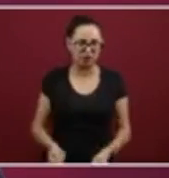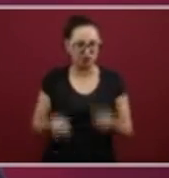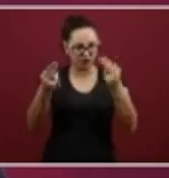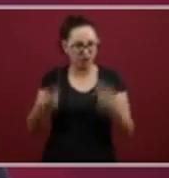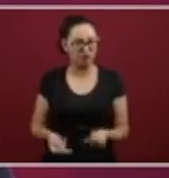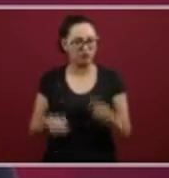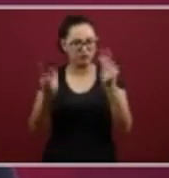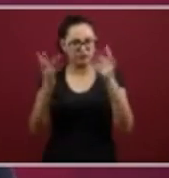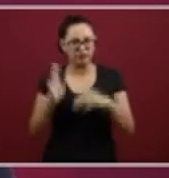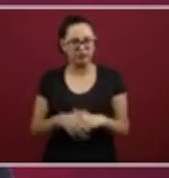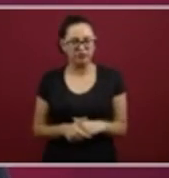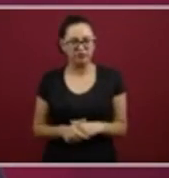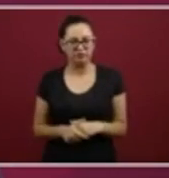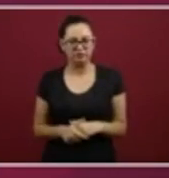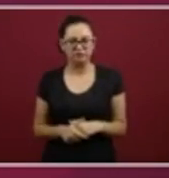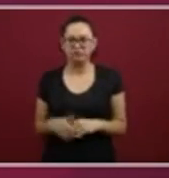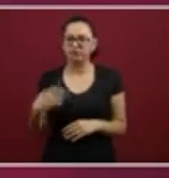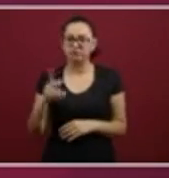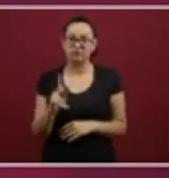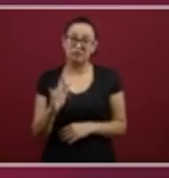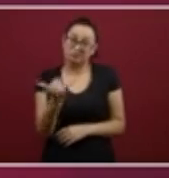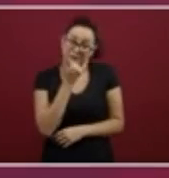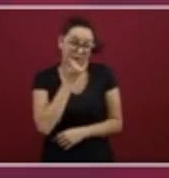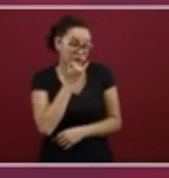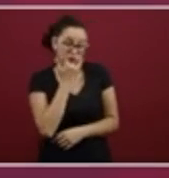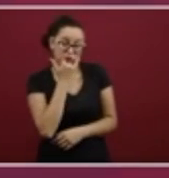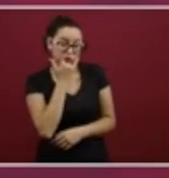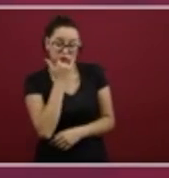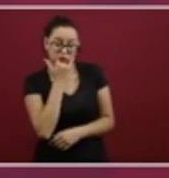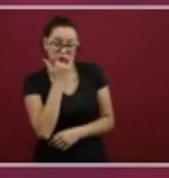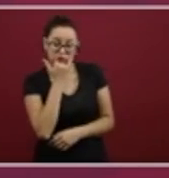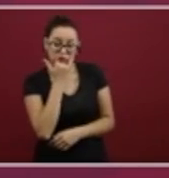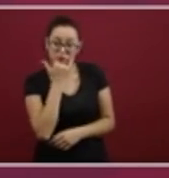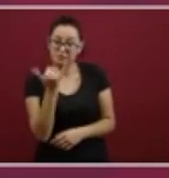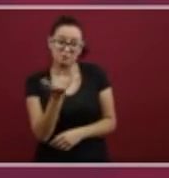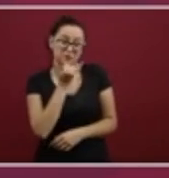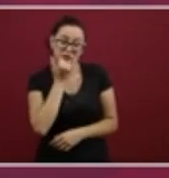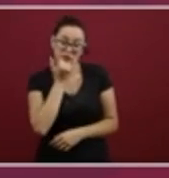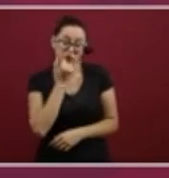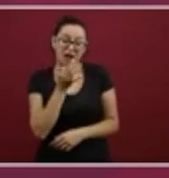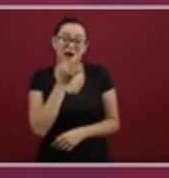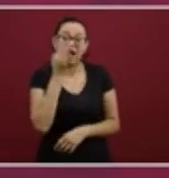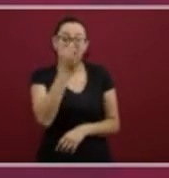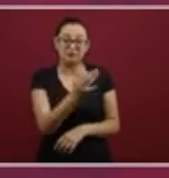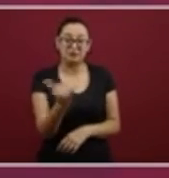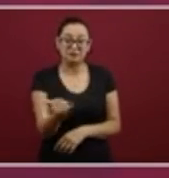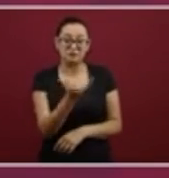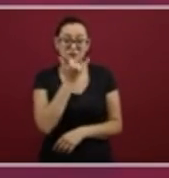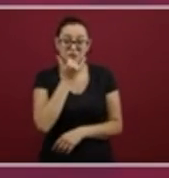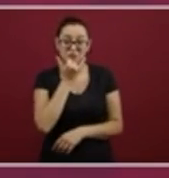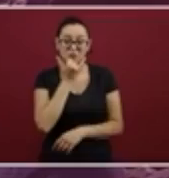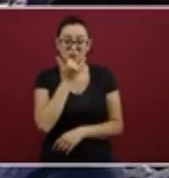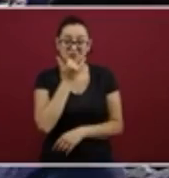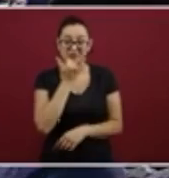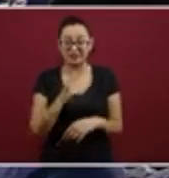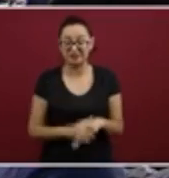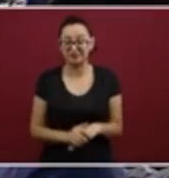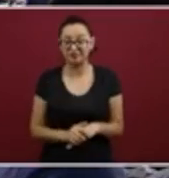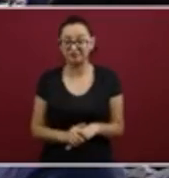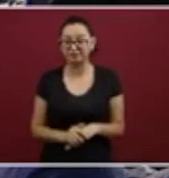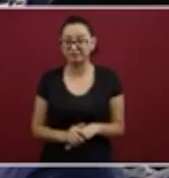Pero ofrecemos disculpa por anticipado. Señor presidente, pero va a seguir.